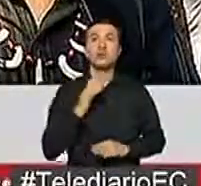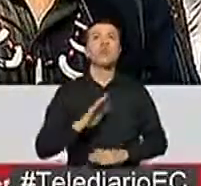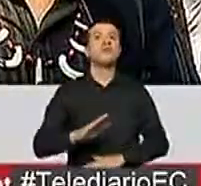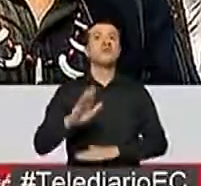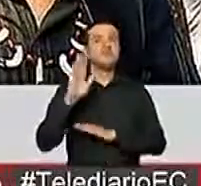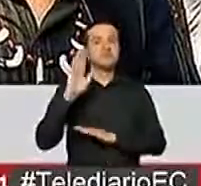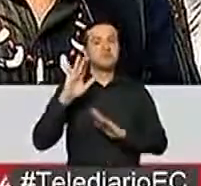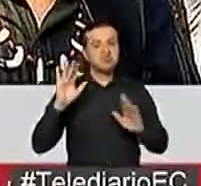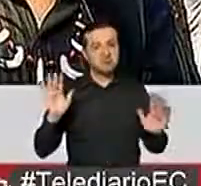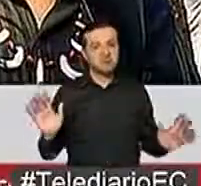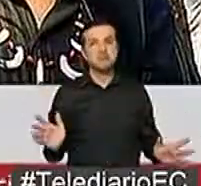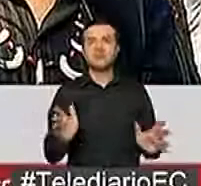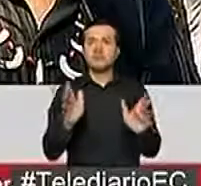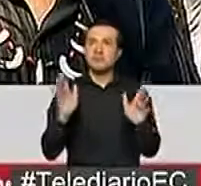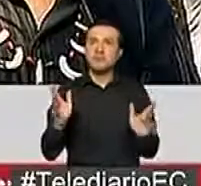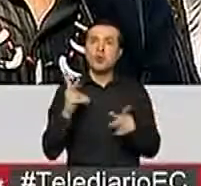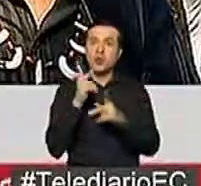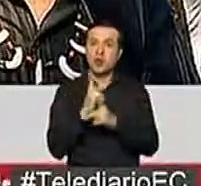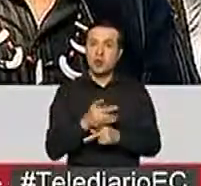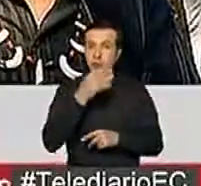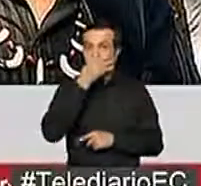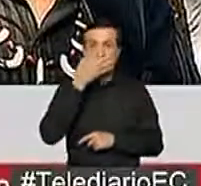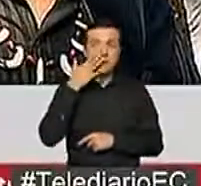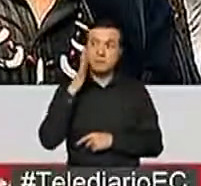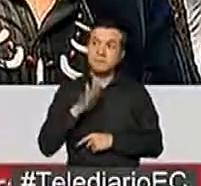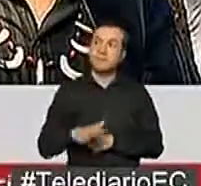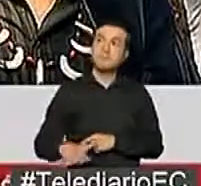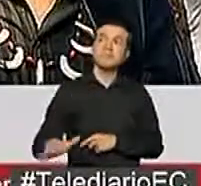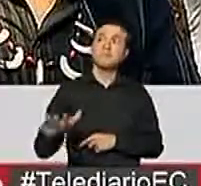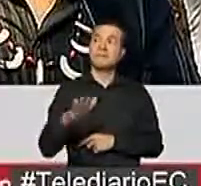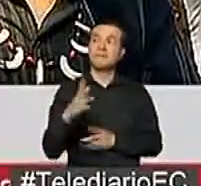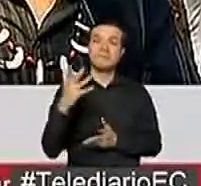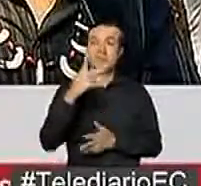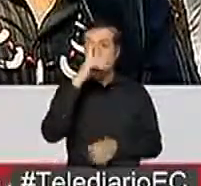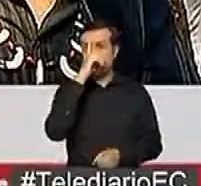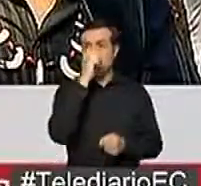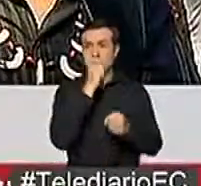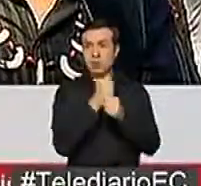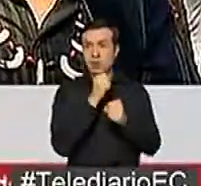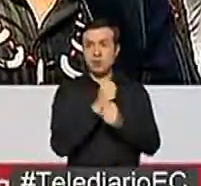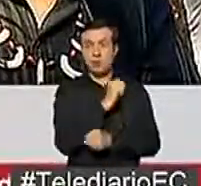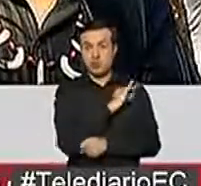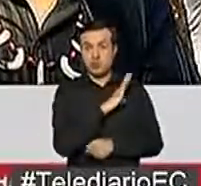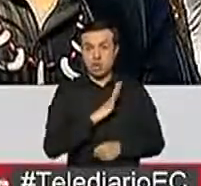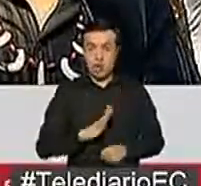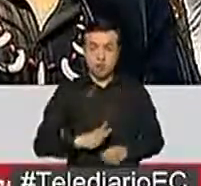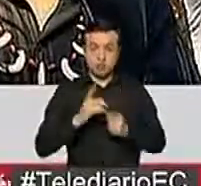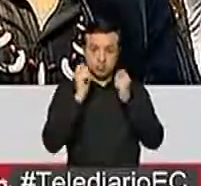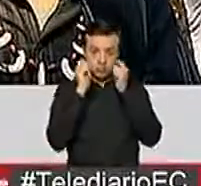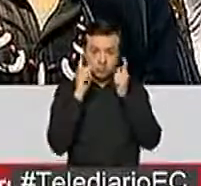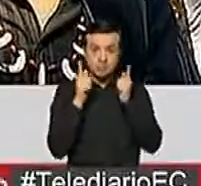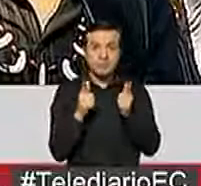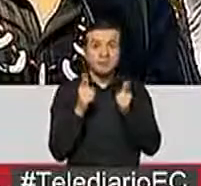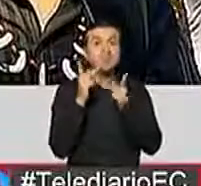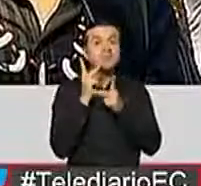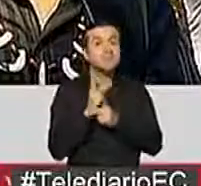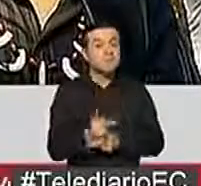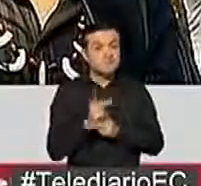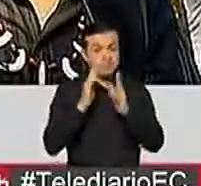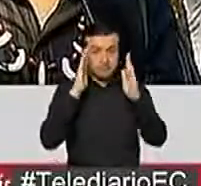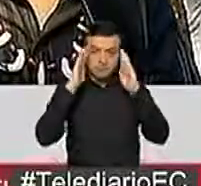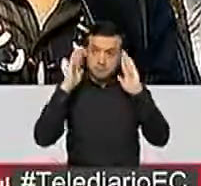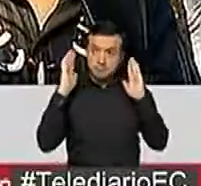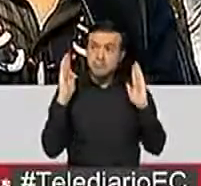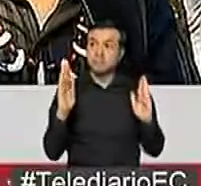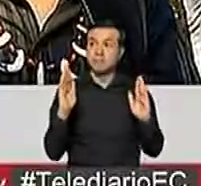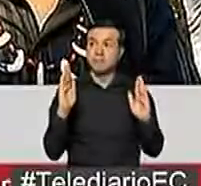motiva a proteger nuestra Amazonía, a hacer trabajos de prevención, de mitigación, de atención